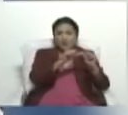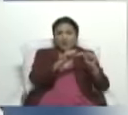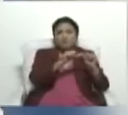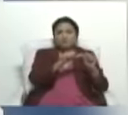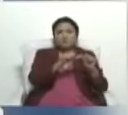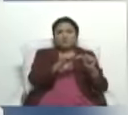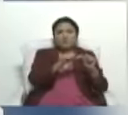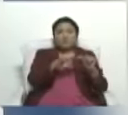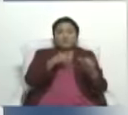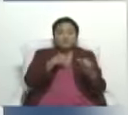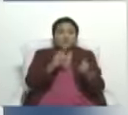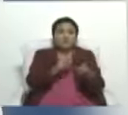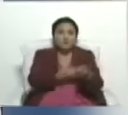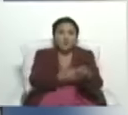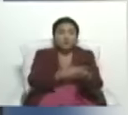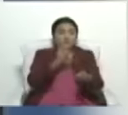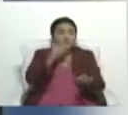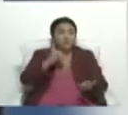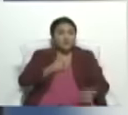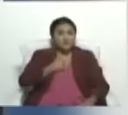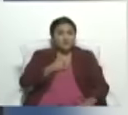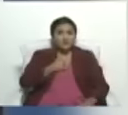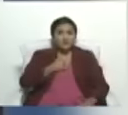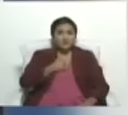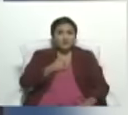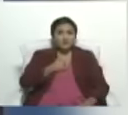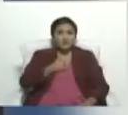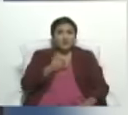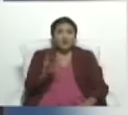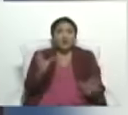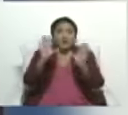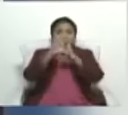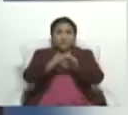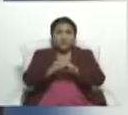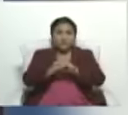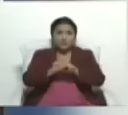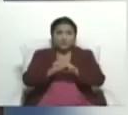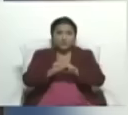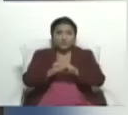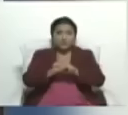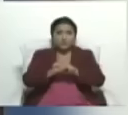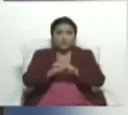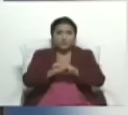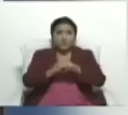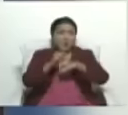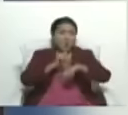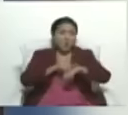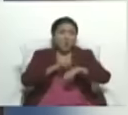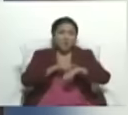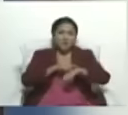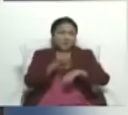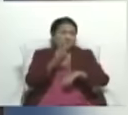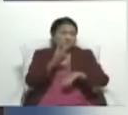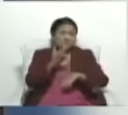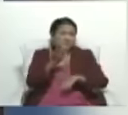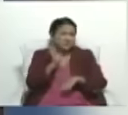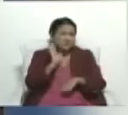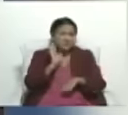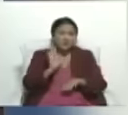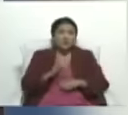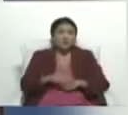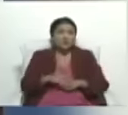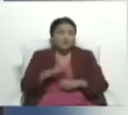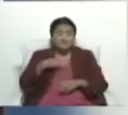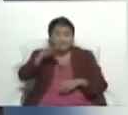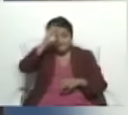hasta que mi hermana me llama en la noche, exactamente la hora 11, no